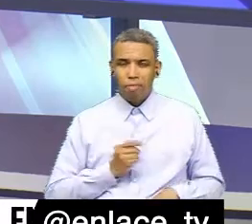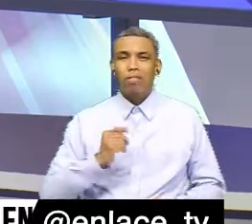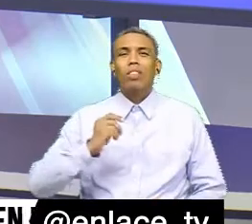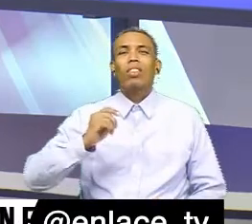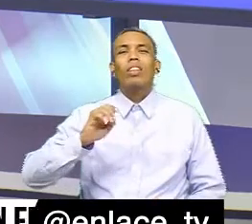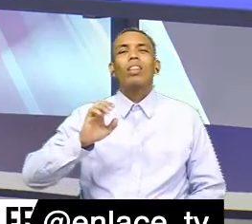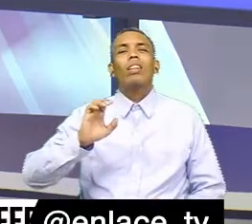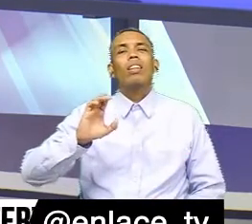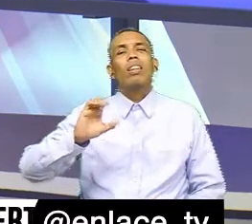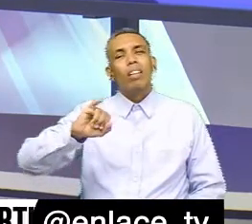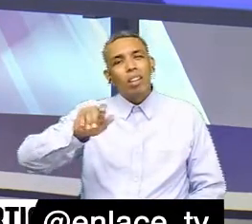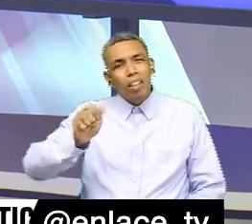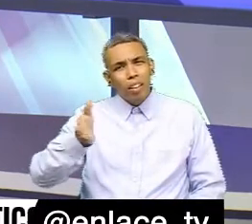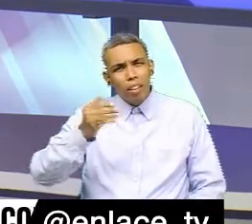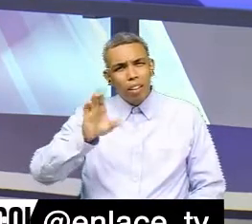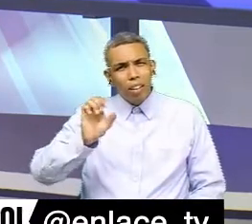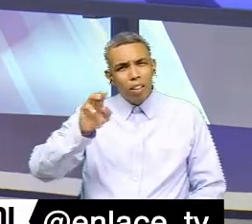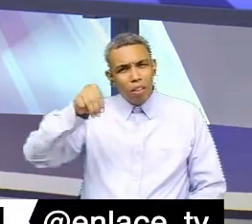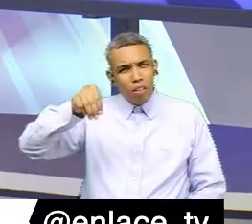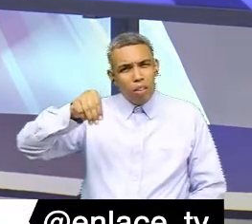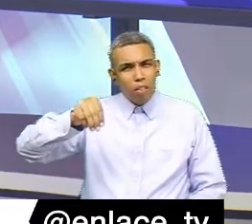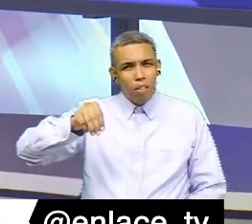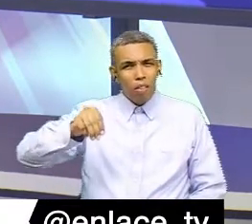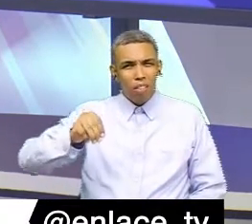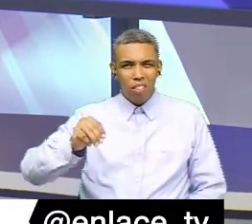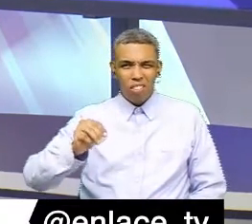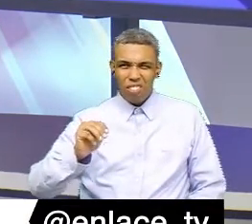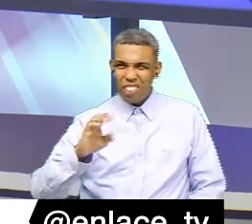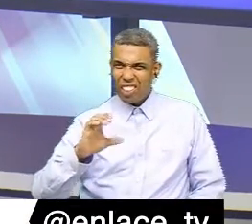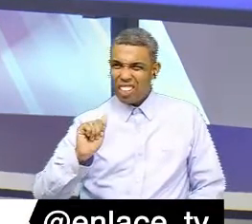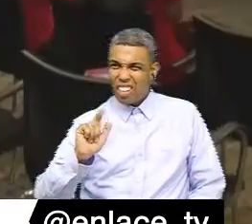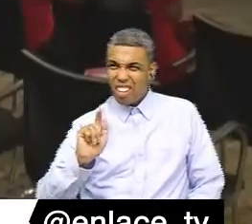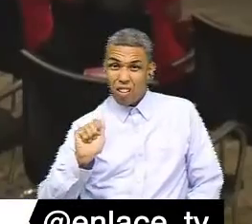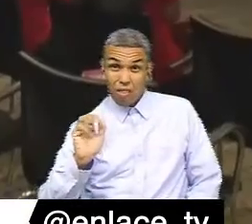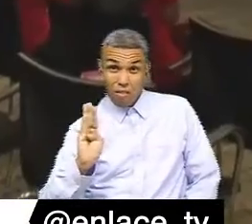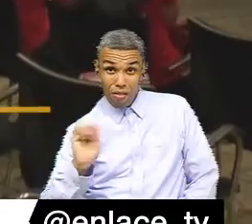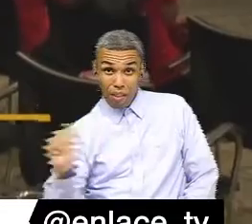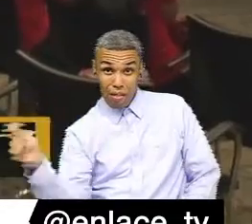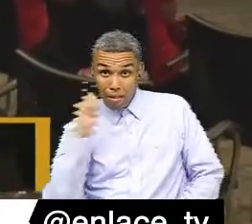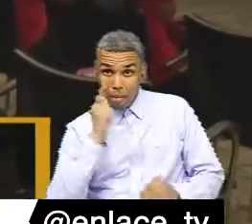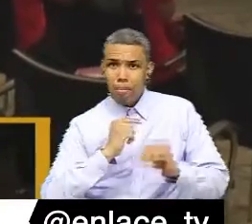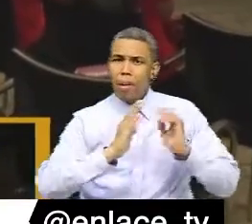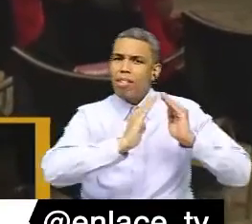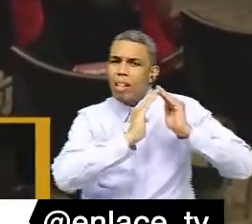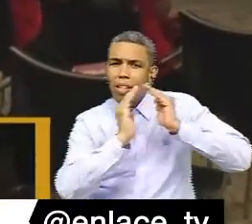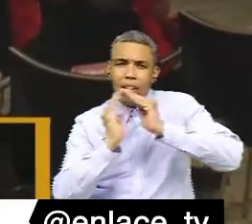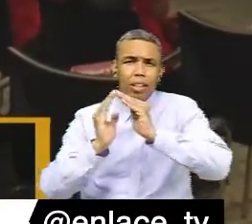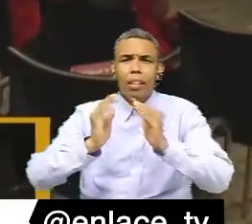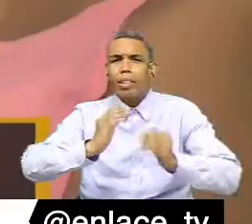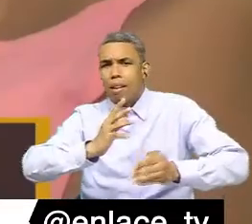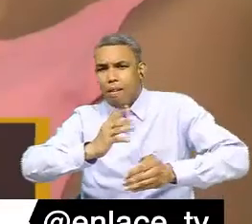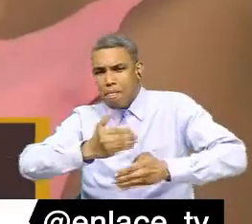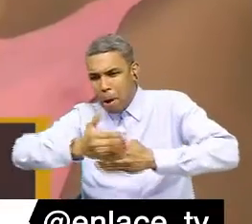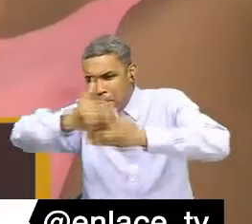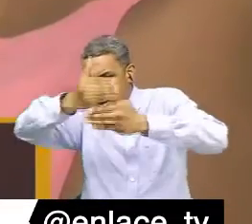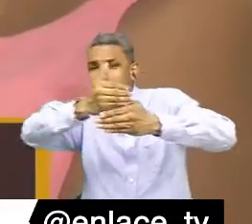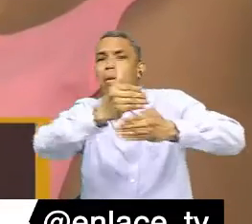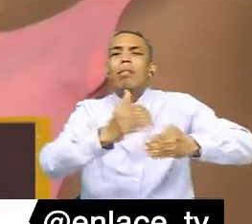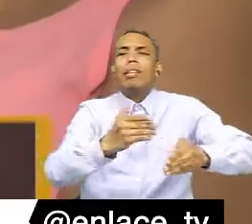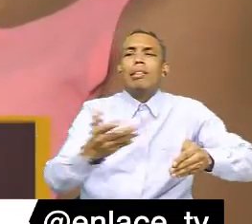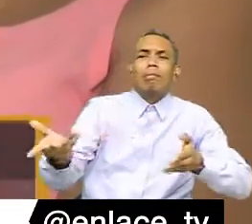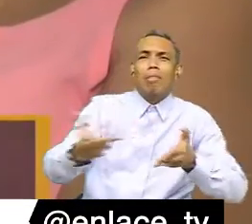invertido 5.830 millones de pesos para este objetivo en el auditorio del centro comercial san silvestre estaban los